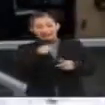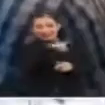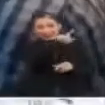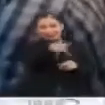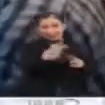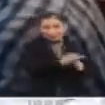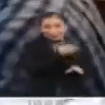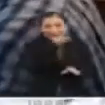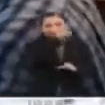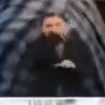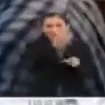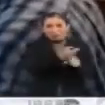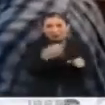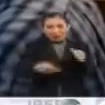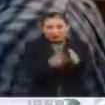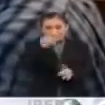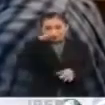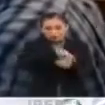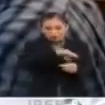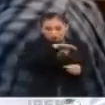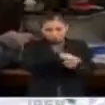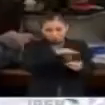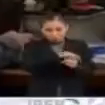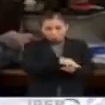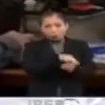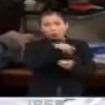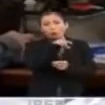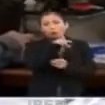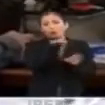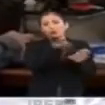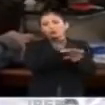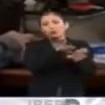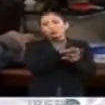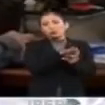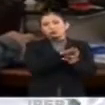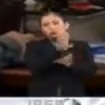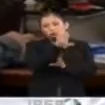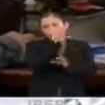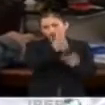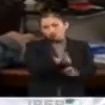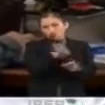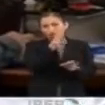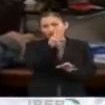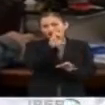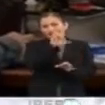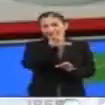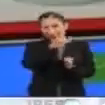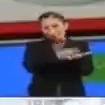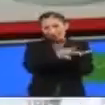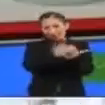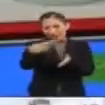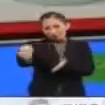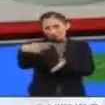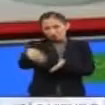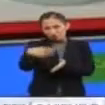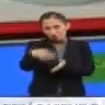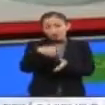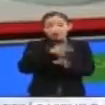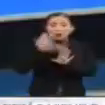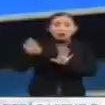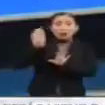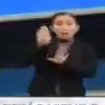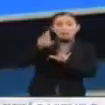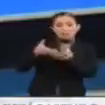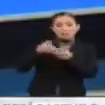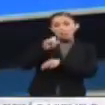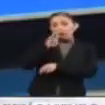después de los resultados de la primera vuelta, en términos del real, la cotización del real, y cómo reaccionó la bolsa de